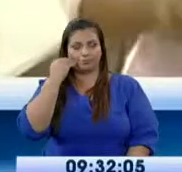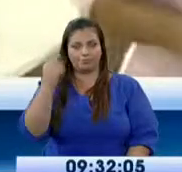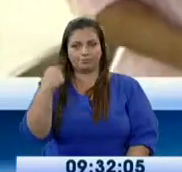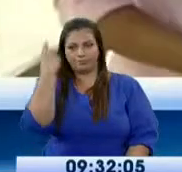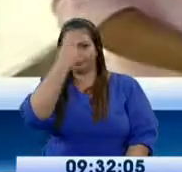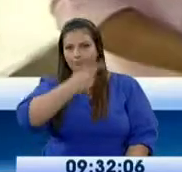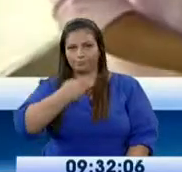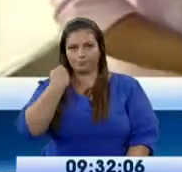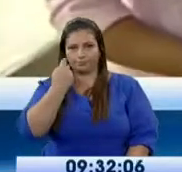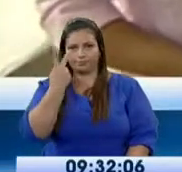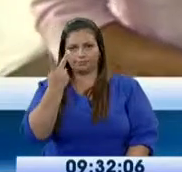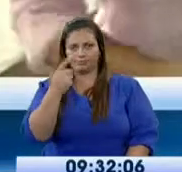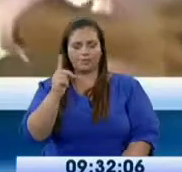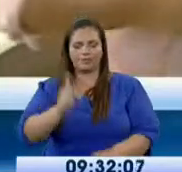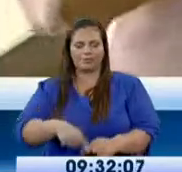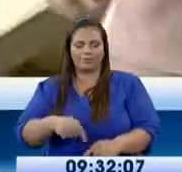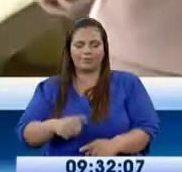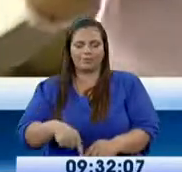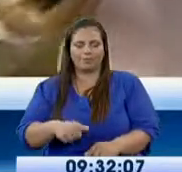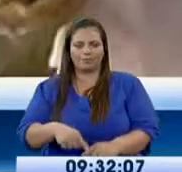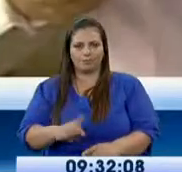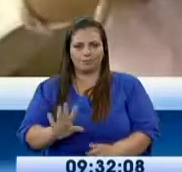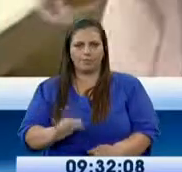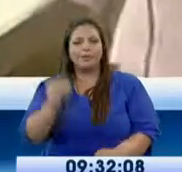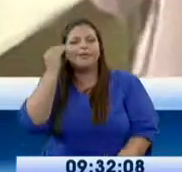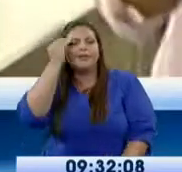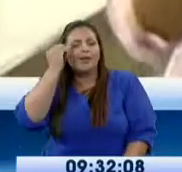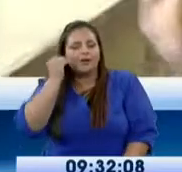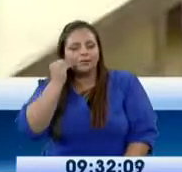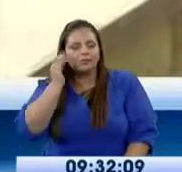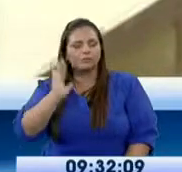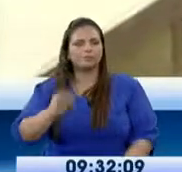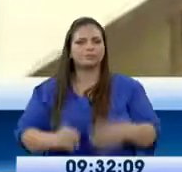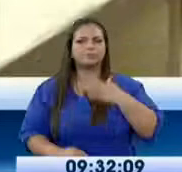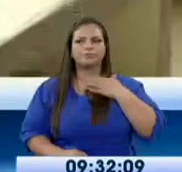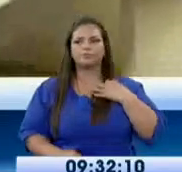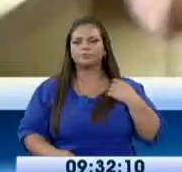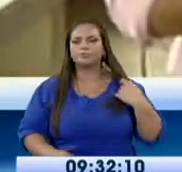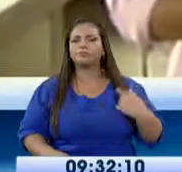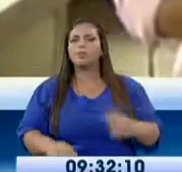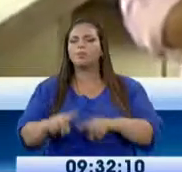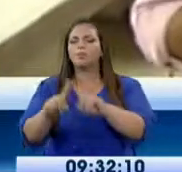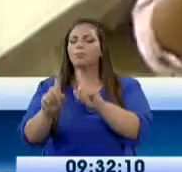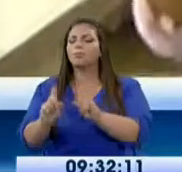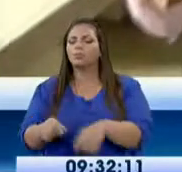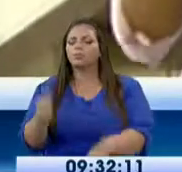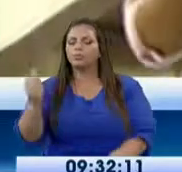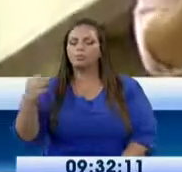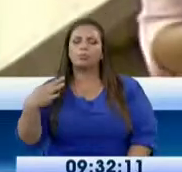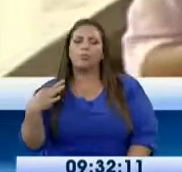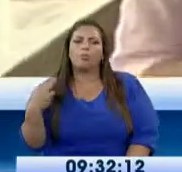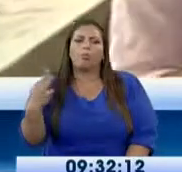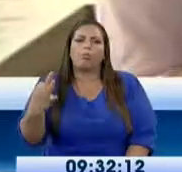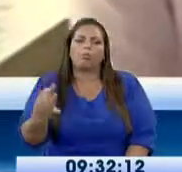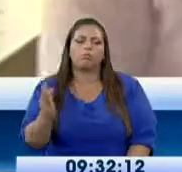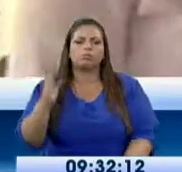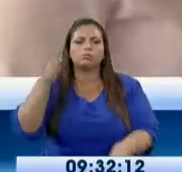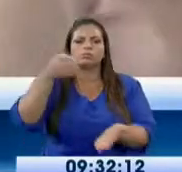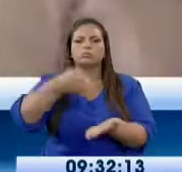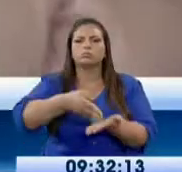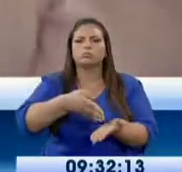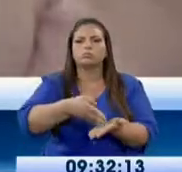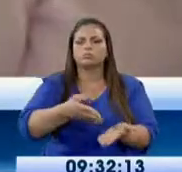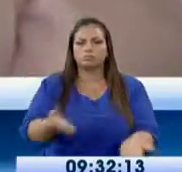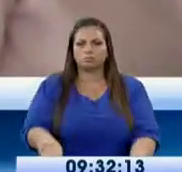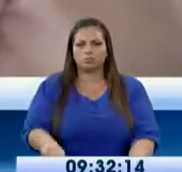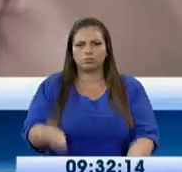no necesitó de encerrarse en un lugar de rehabilitación. Voluntariamente. ¿Tiene cuántos meses aquí ya? 9 meses asistiendo a las charlas y ha logrado alejarse del mundo